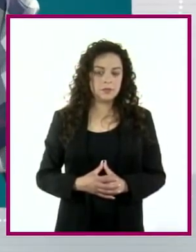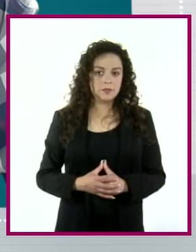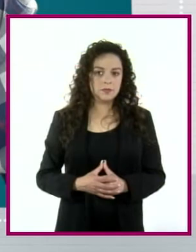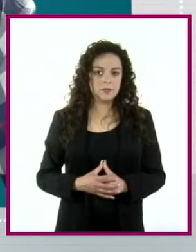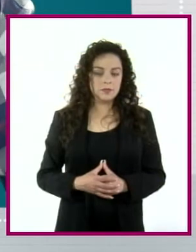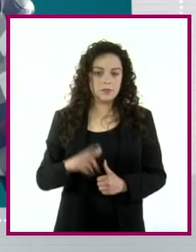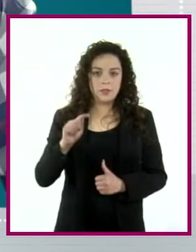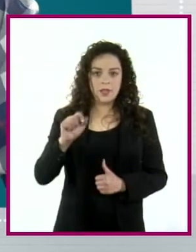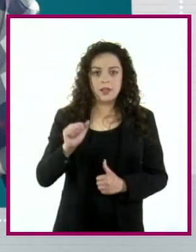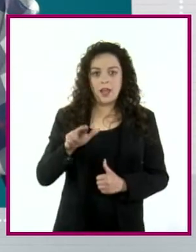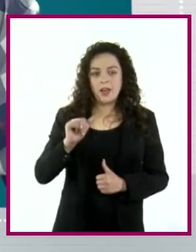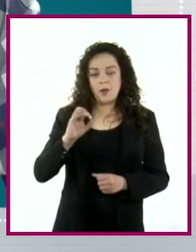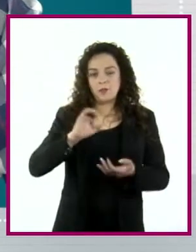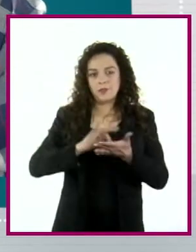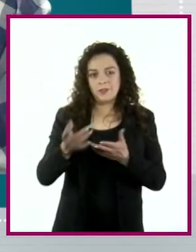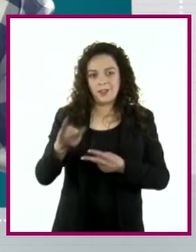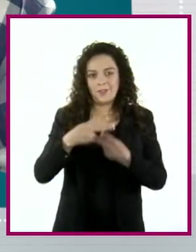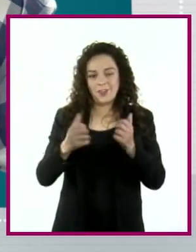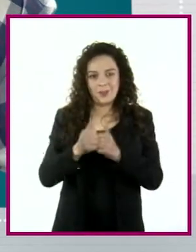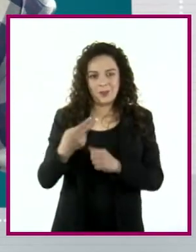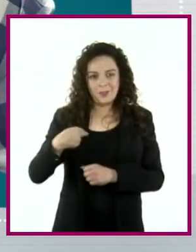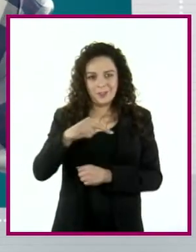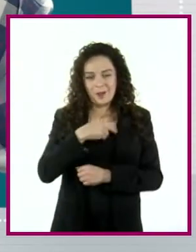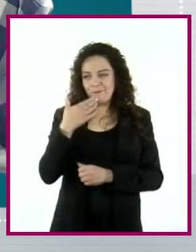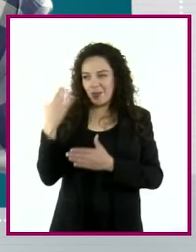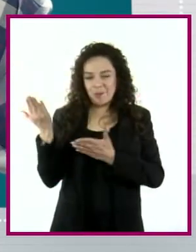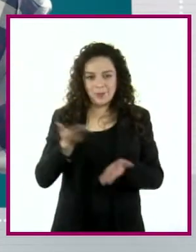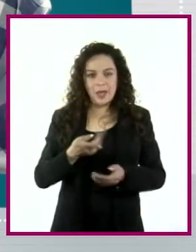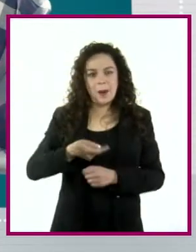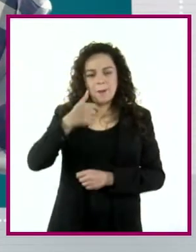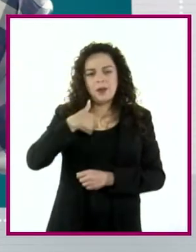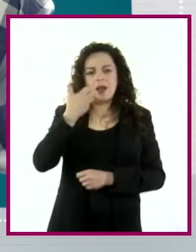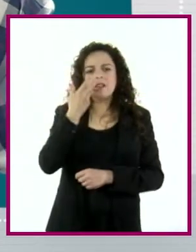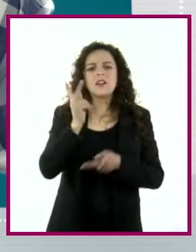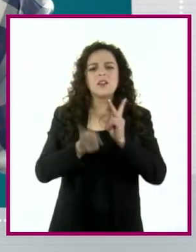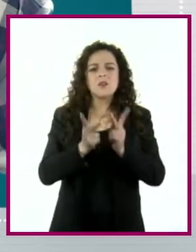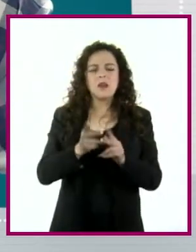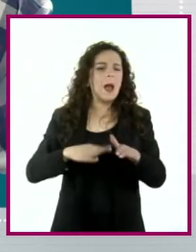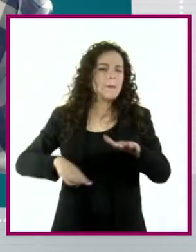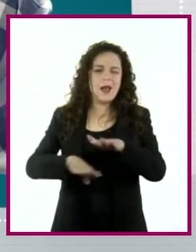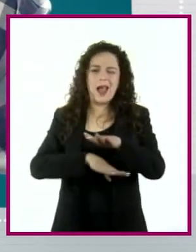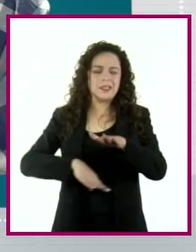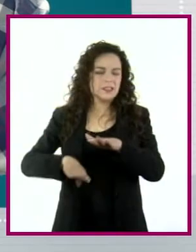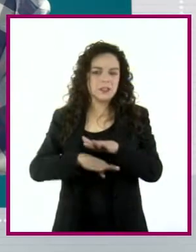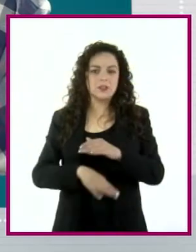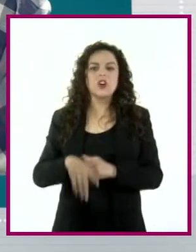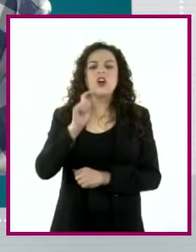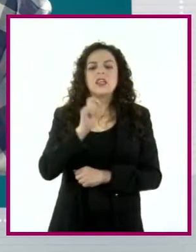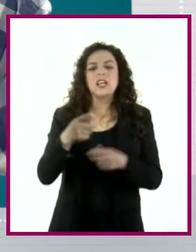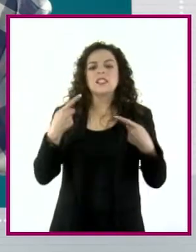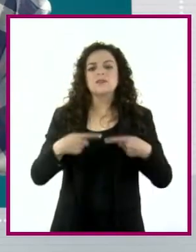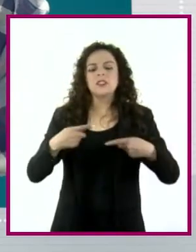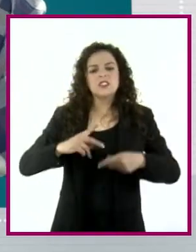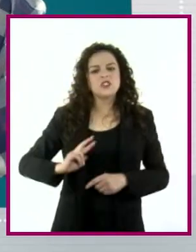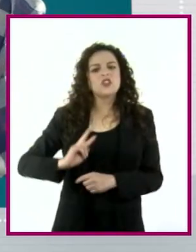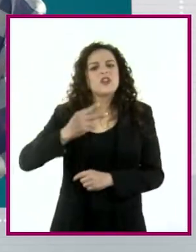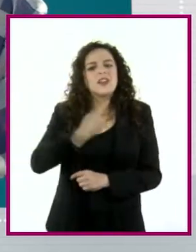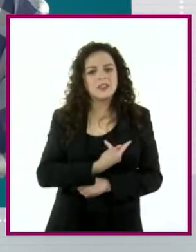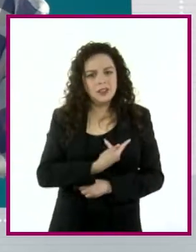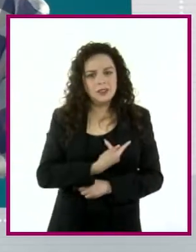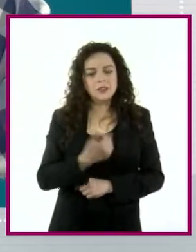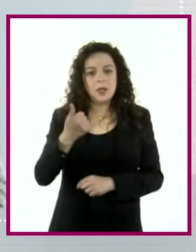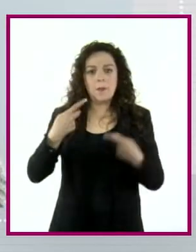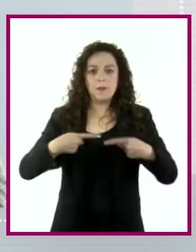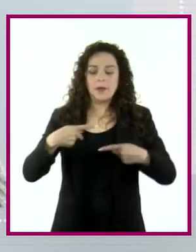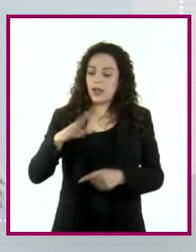Tania, gracias por estar con nosotros, bienvenida. Primero, empecemos por lo básico. ¿Qué es ser una persona trans y una persona